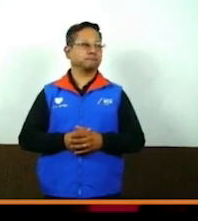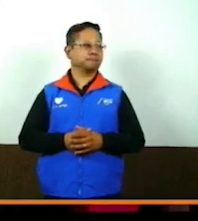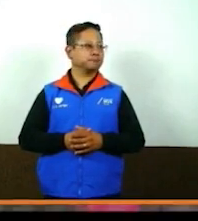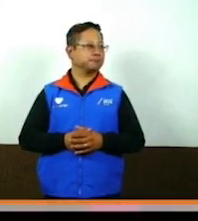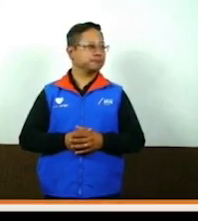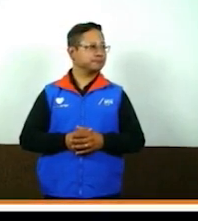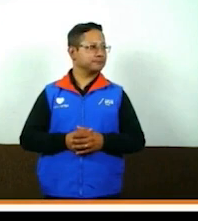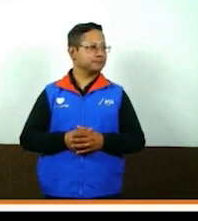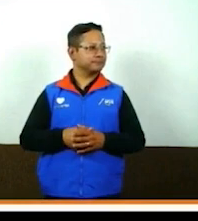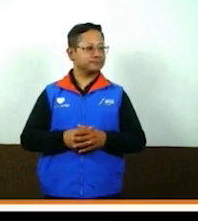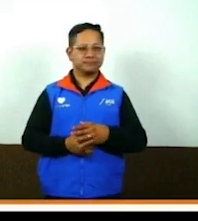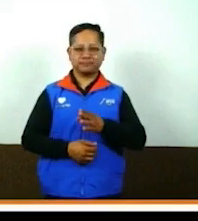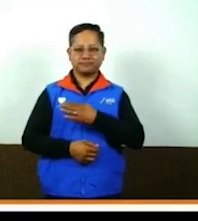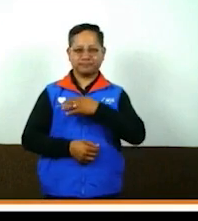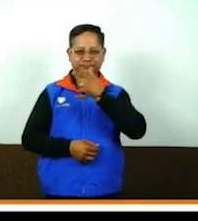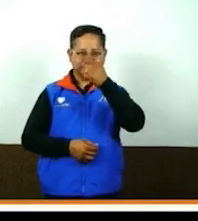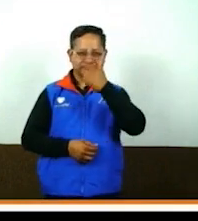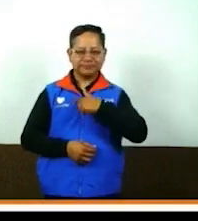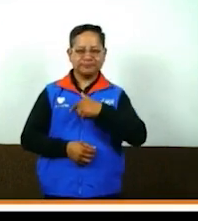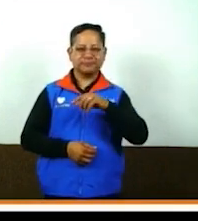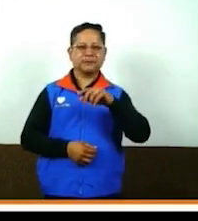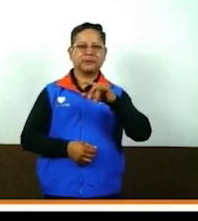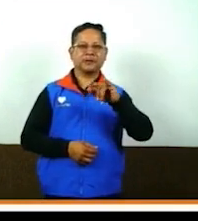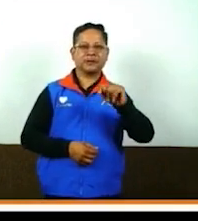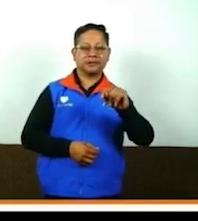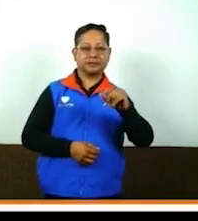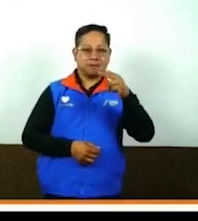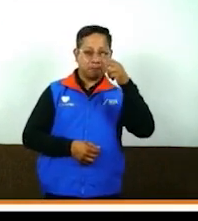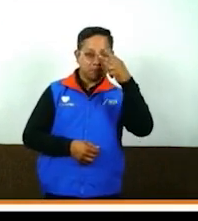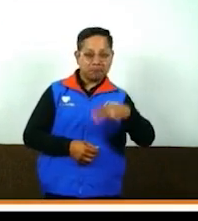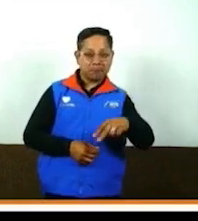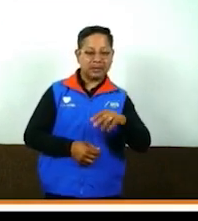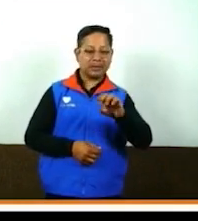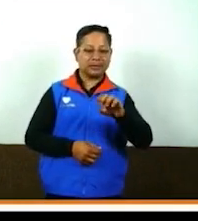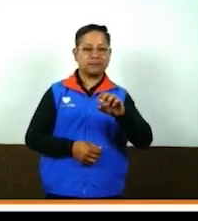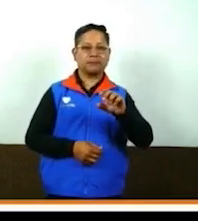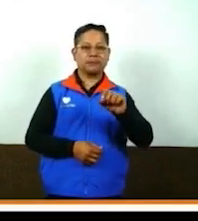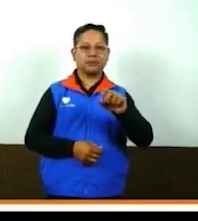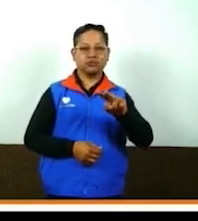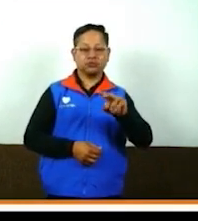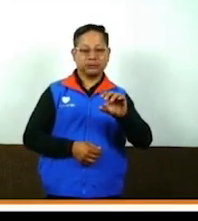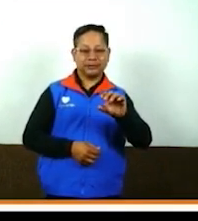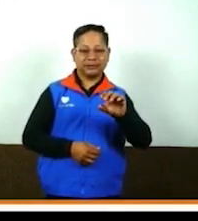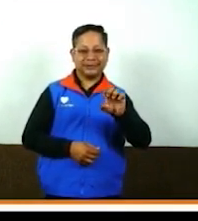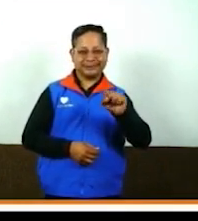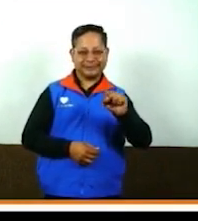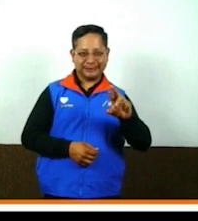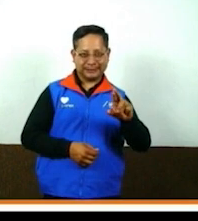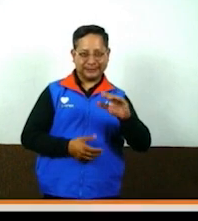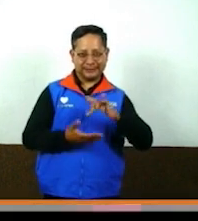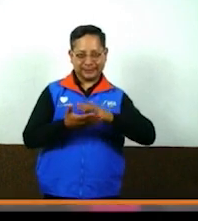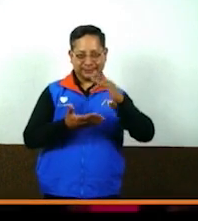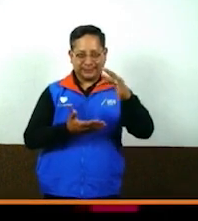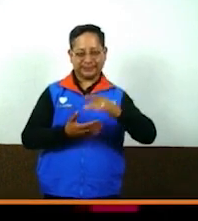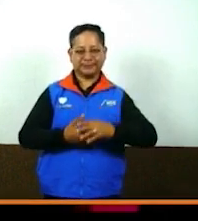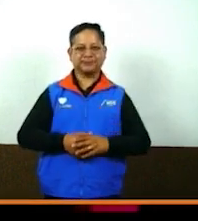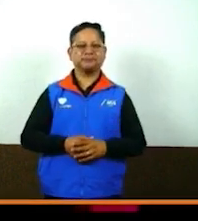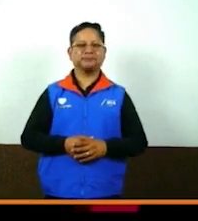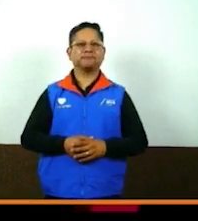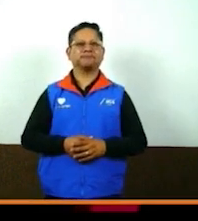Buenas noches, Evelina Marín de Engie México, 16 años como empresa socialmente responsable. Gracias.